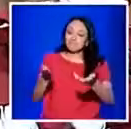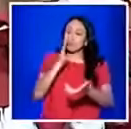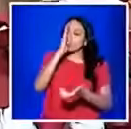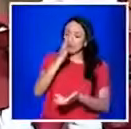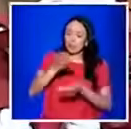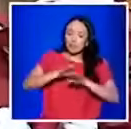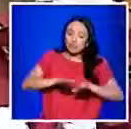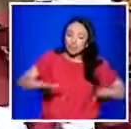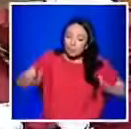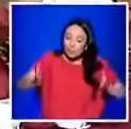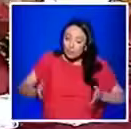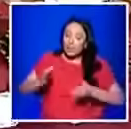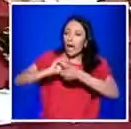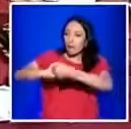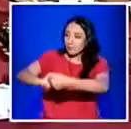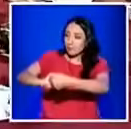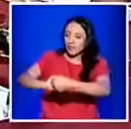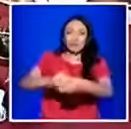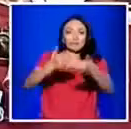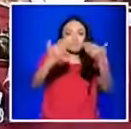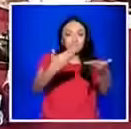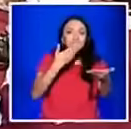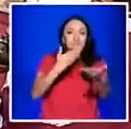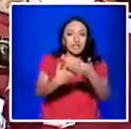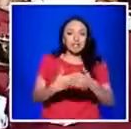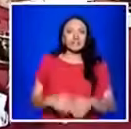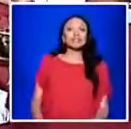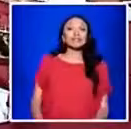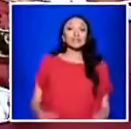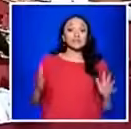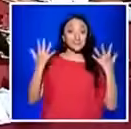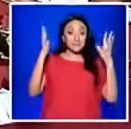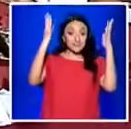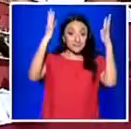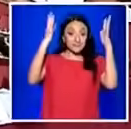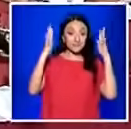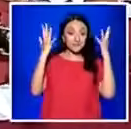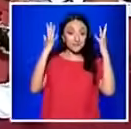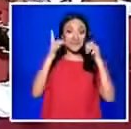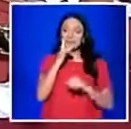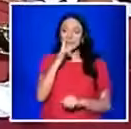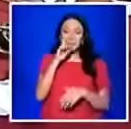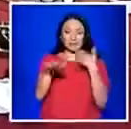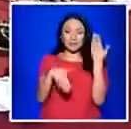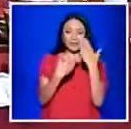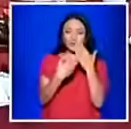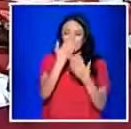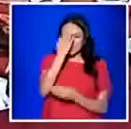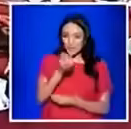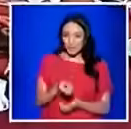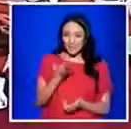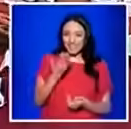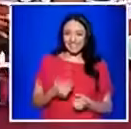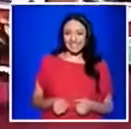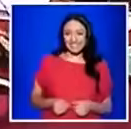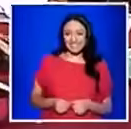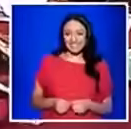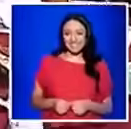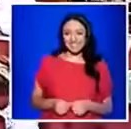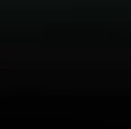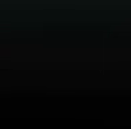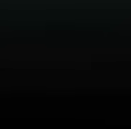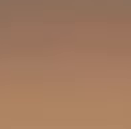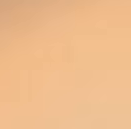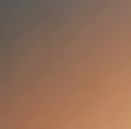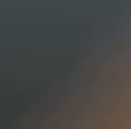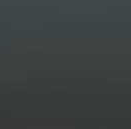mesa familiar y su amistad también. Gracias por todo eso. Felicidades, papitos. Felicidades, vecinos queridos. Un buen día. Que anda solo